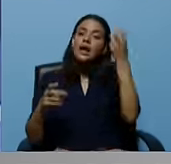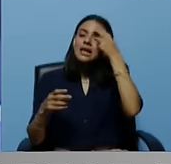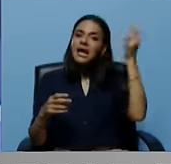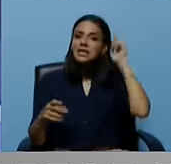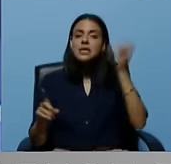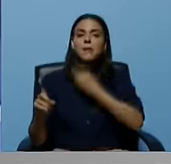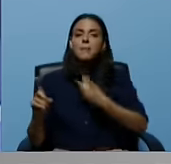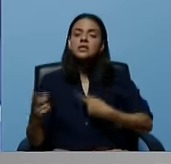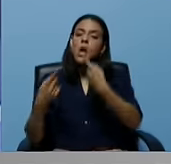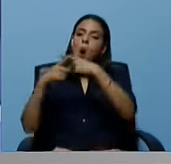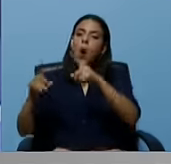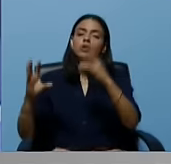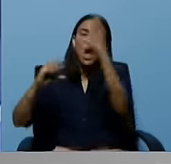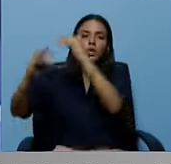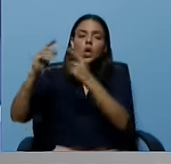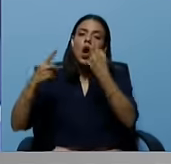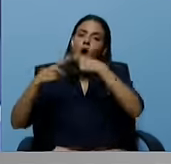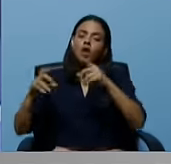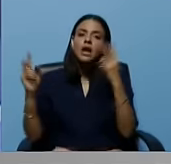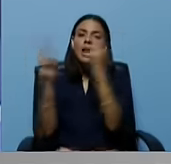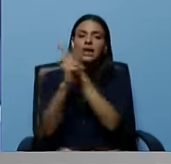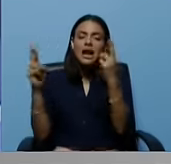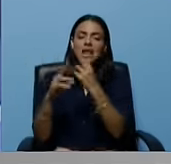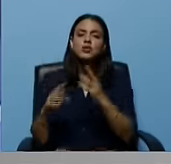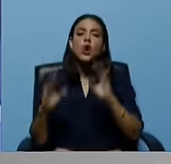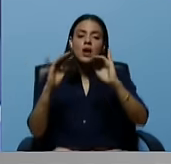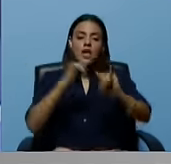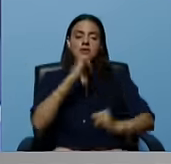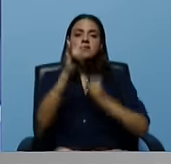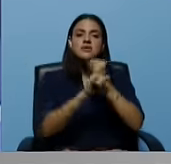presidente regir las relaciones exteriores de Venezuela.